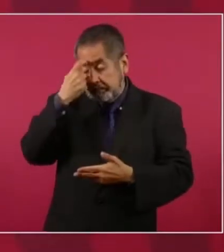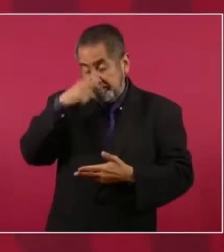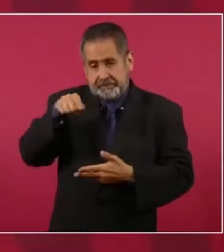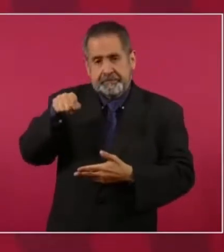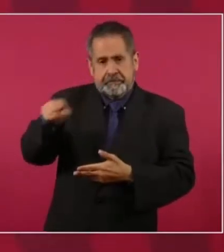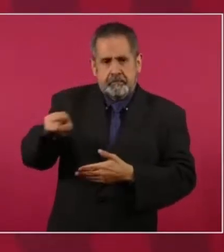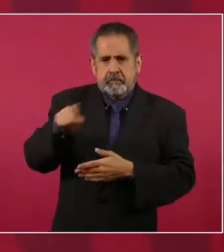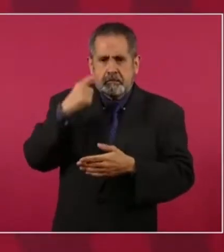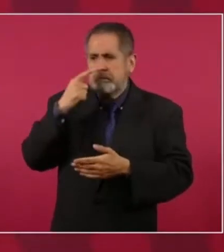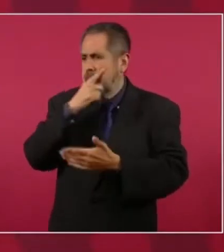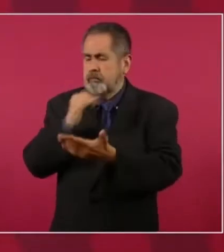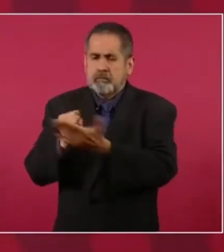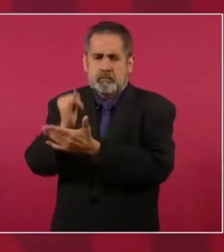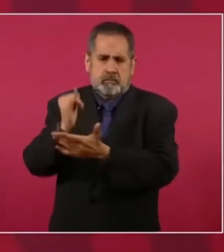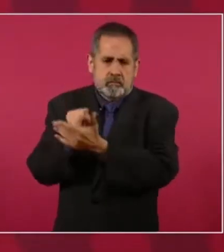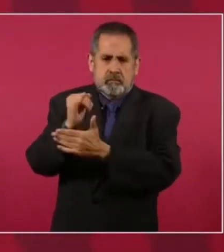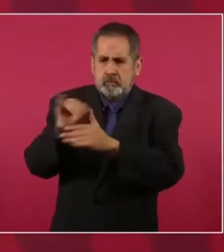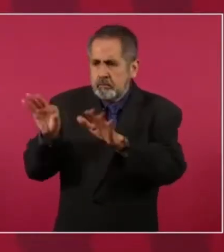que decida